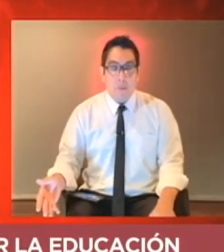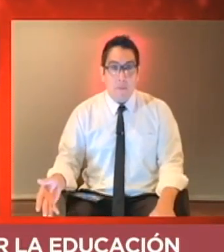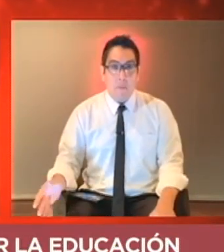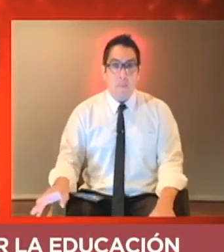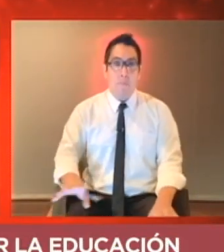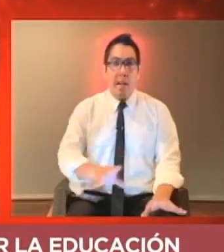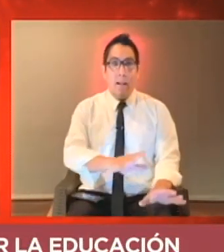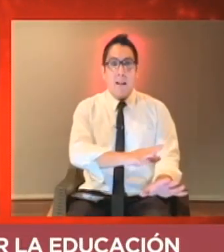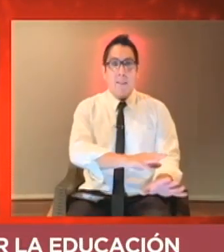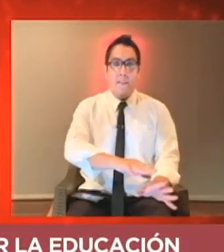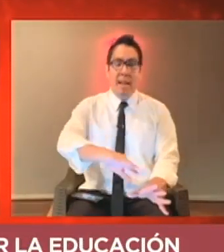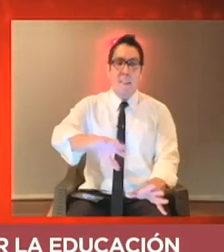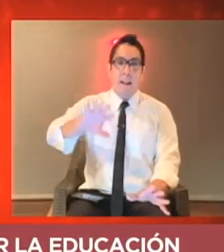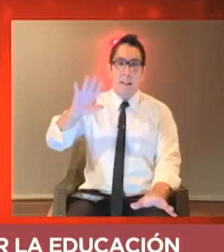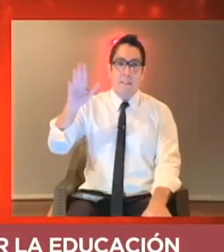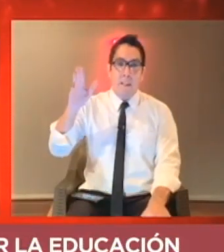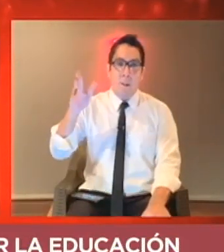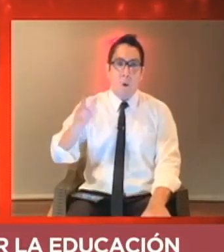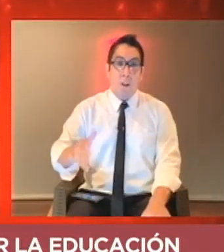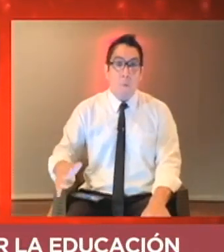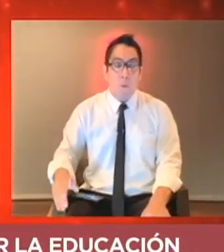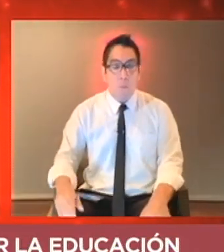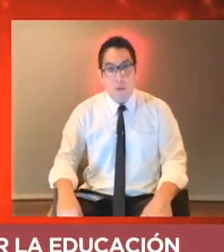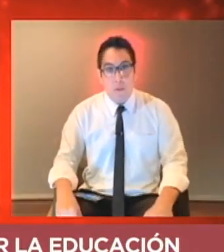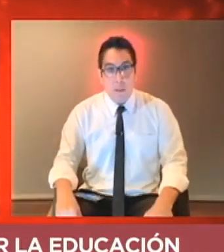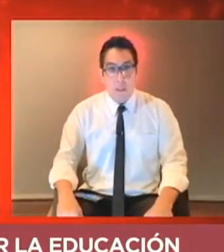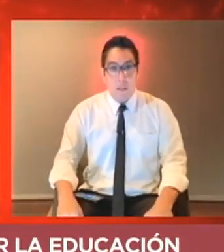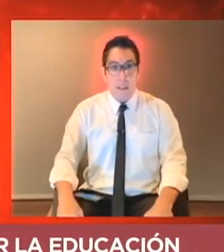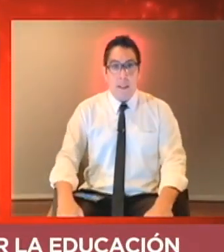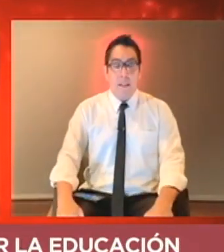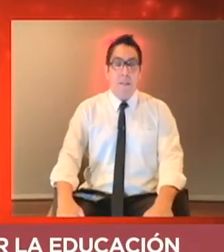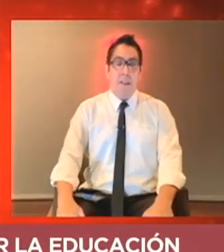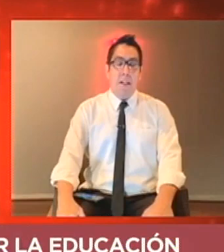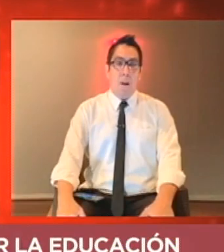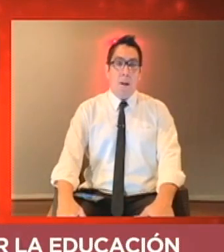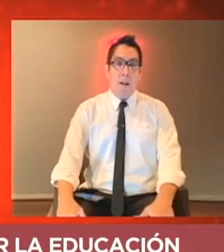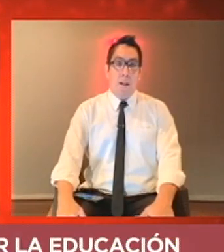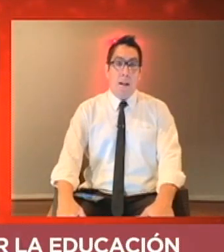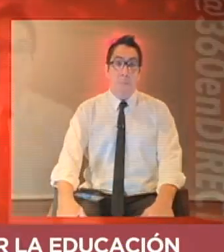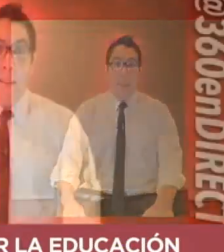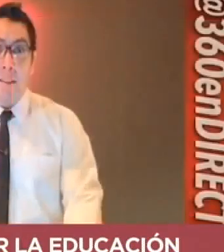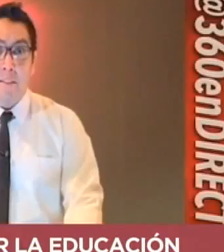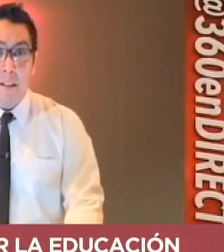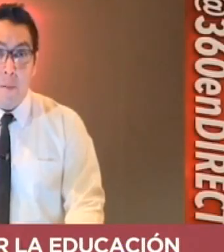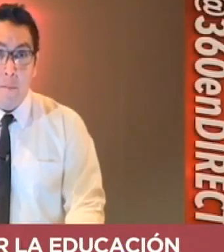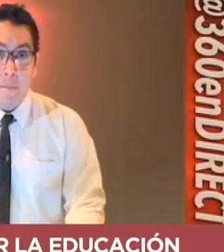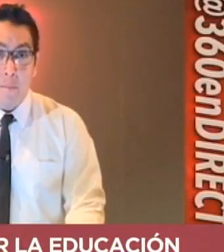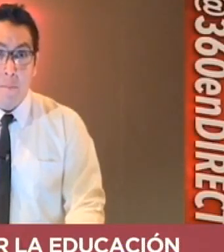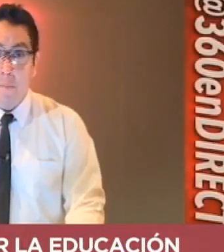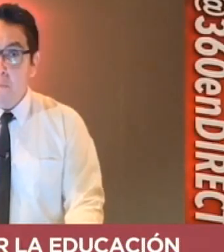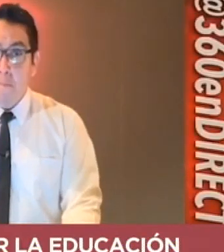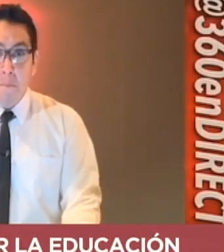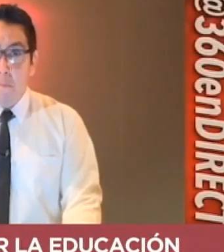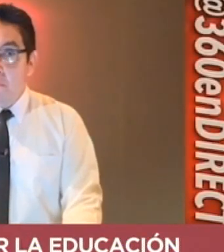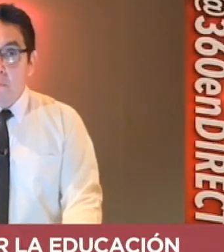en enero para saltar ese corte abrupto que significaba el mes de